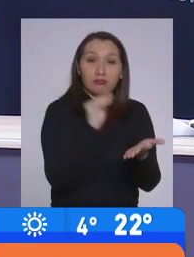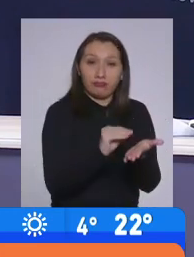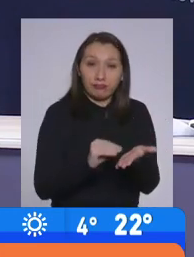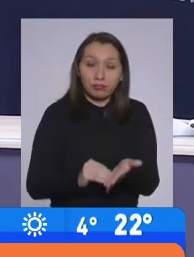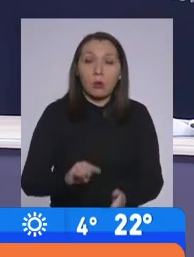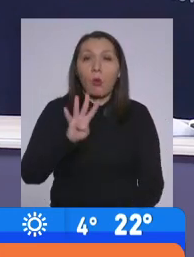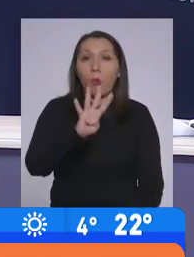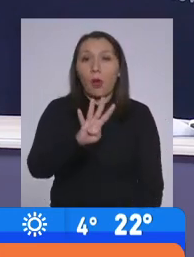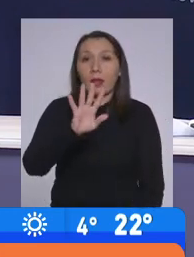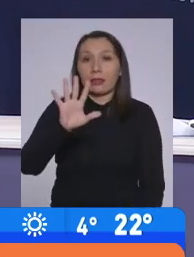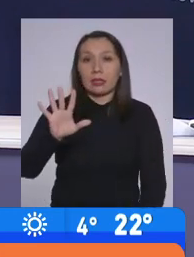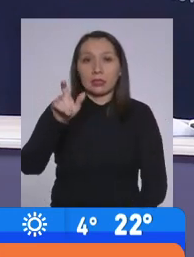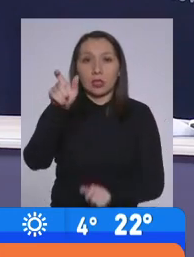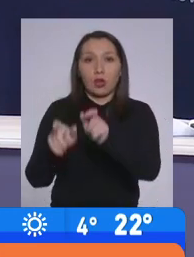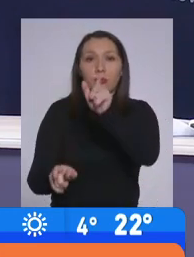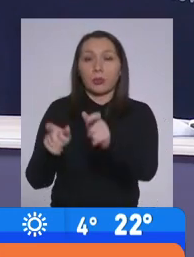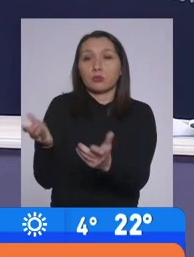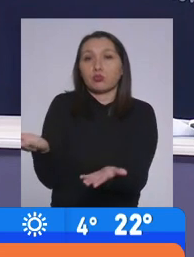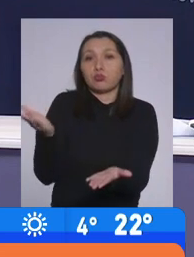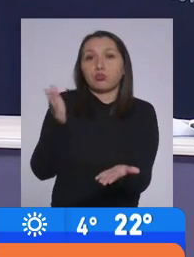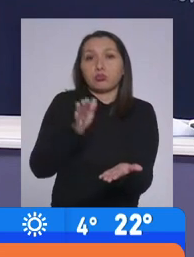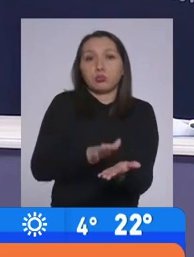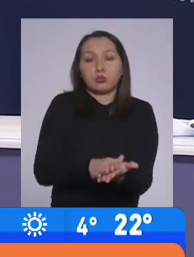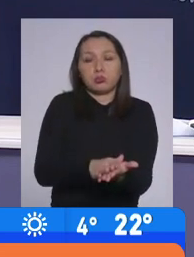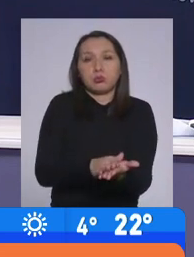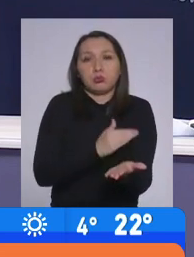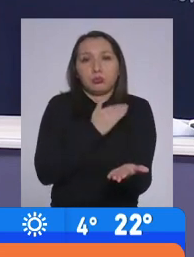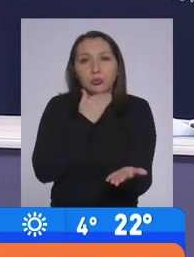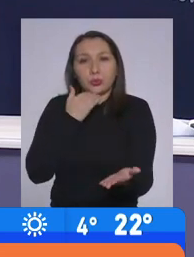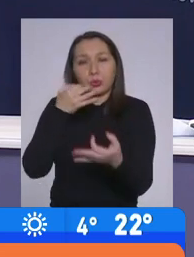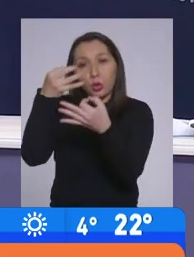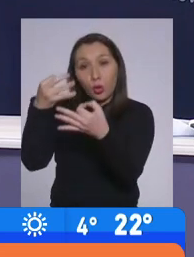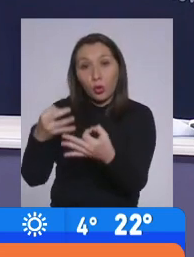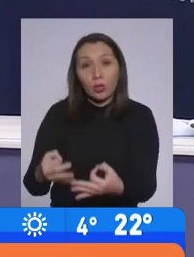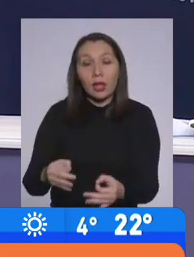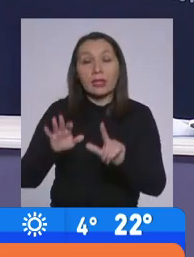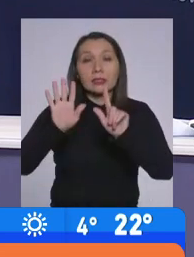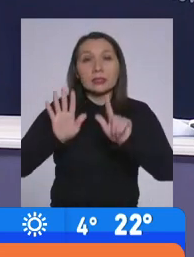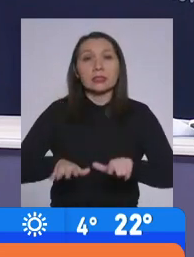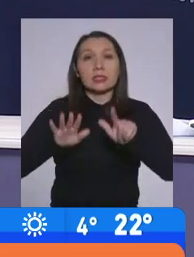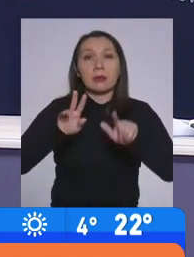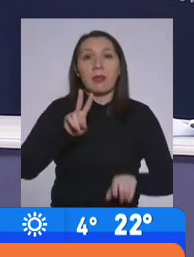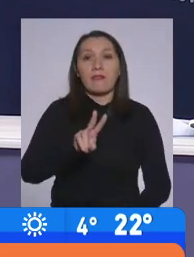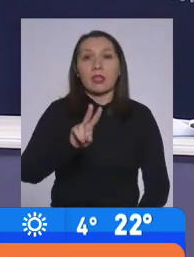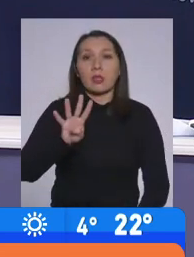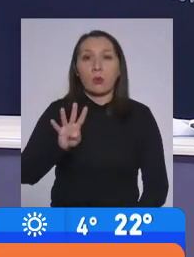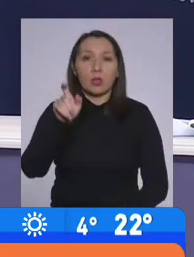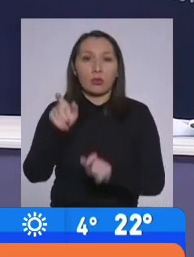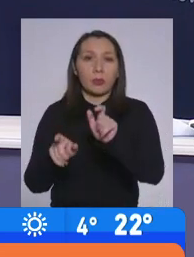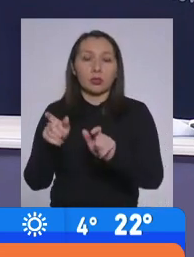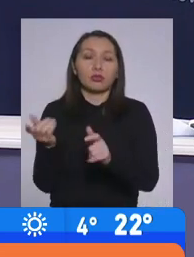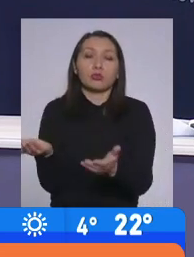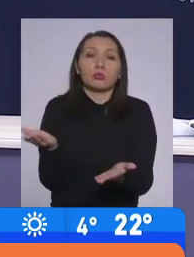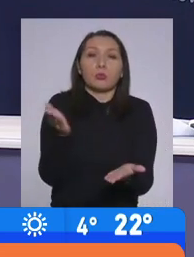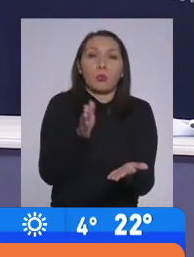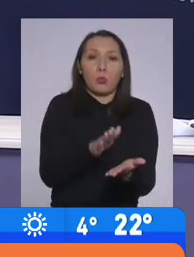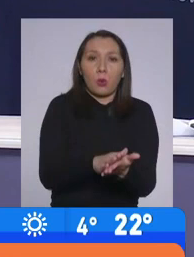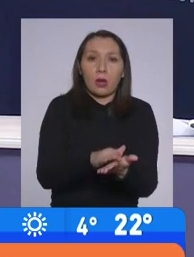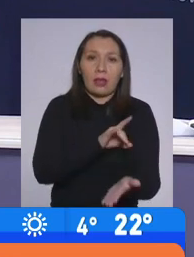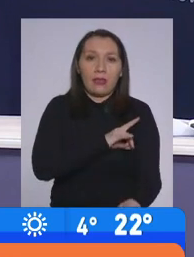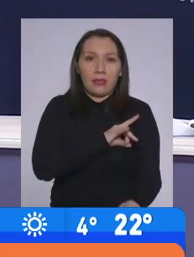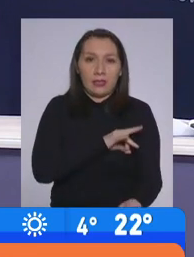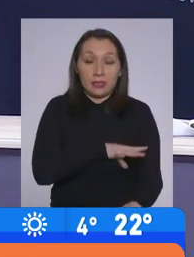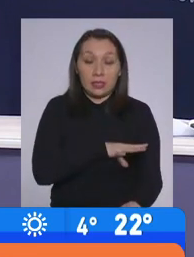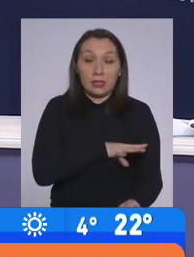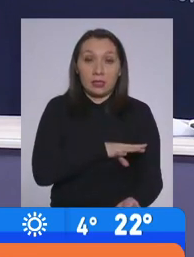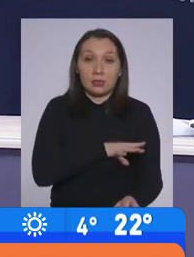45 personas fallecidas lo que da un total de 7 mil 24 personas fallecidas en el país